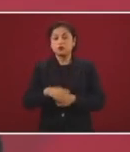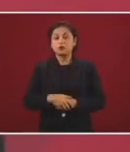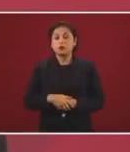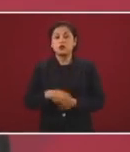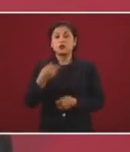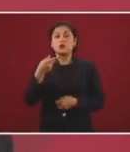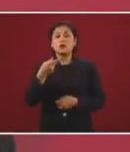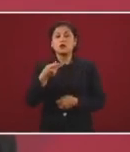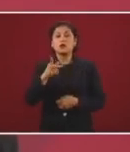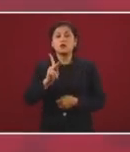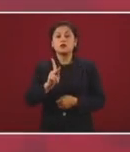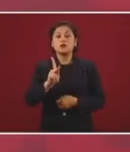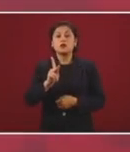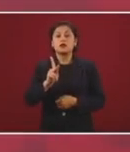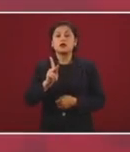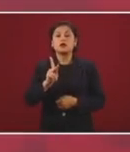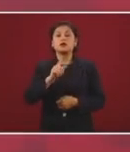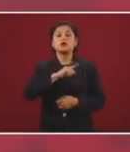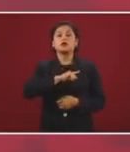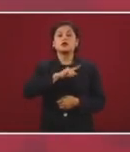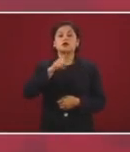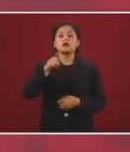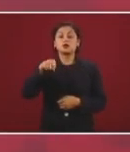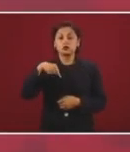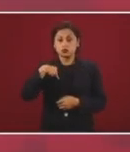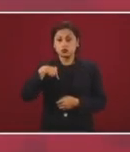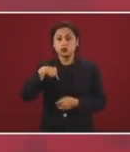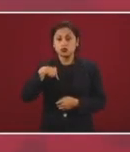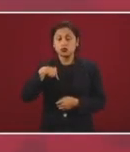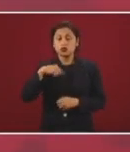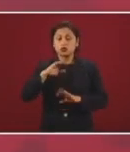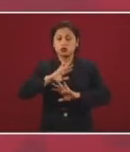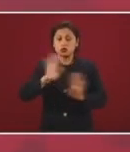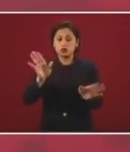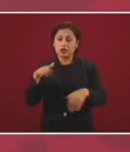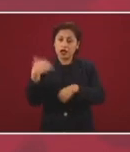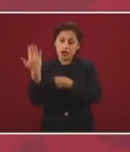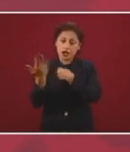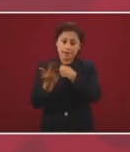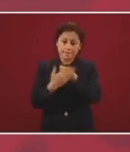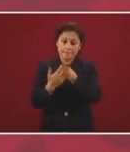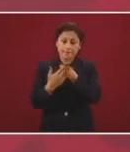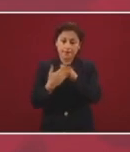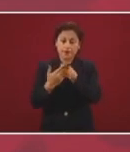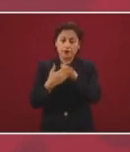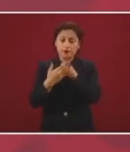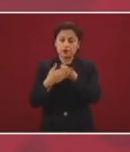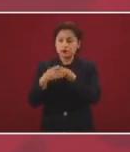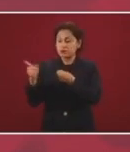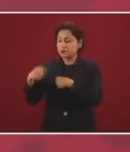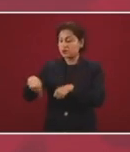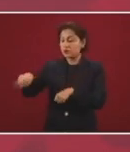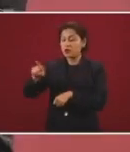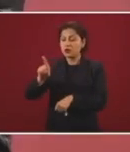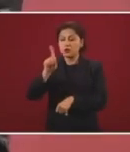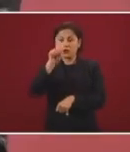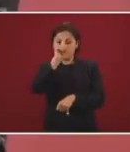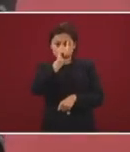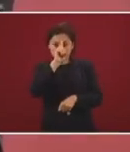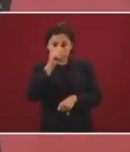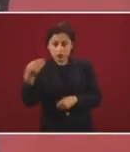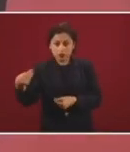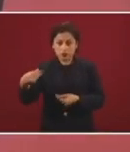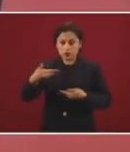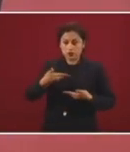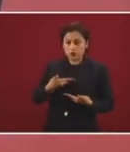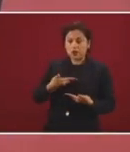presidente de México, Andrés Manuel López Obrador, en su rueda de prensa matutina el pasado jueves. Atribuyó estos hechos a grupos